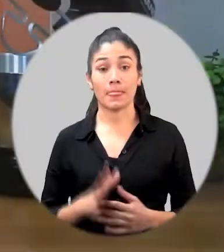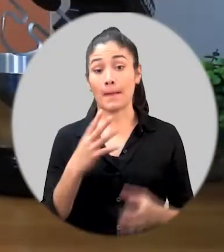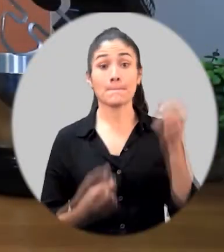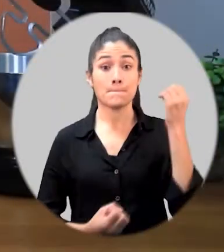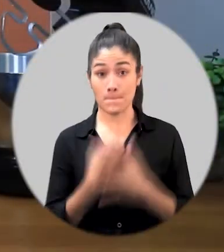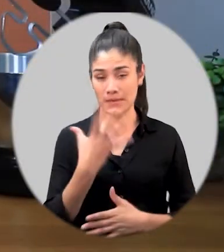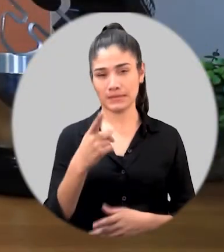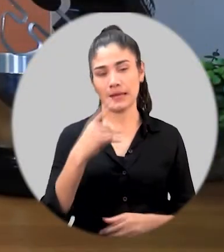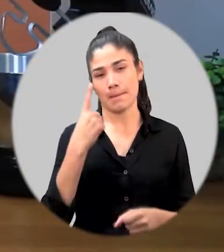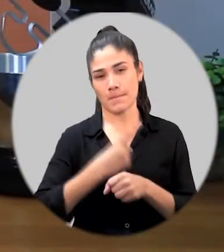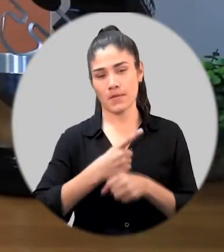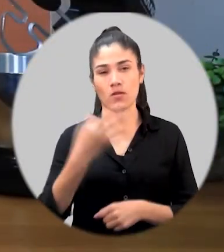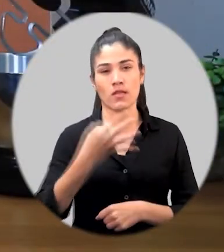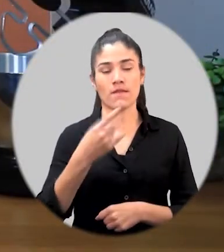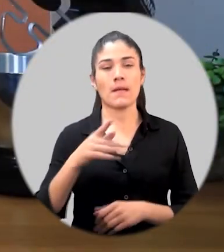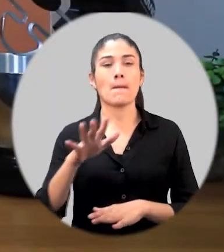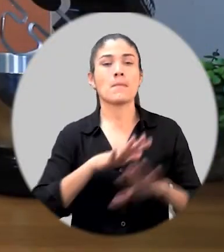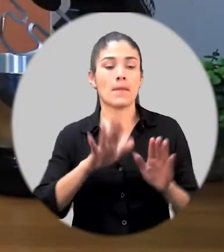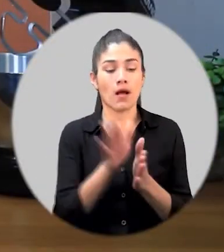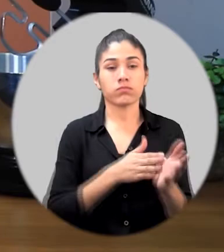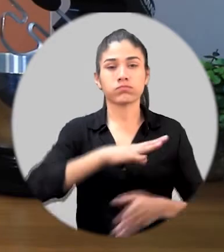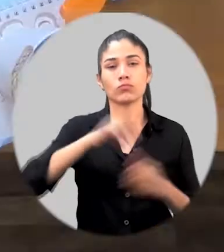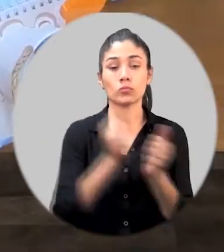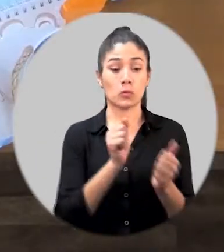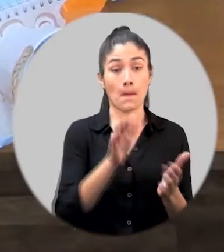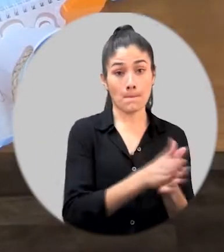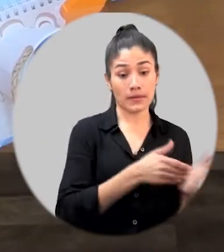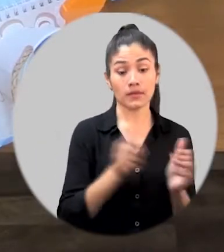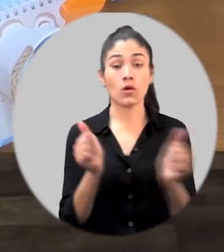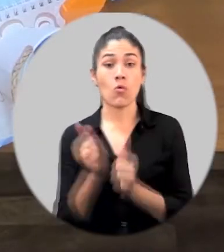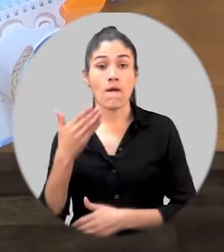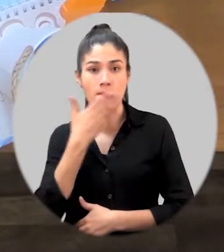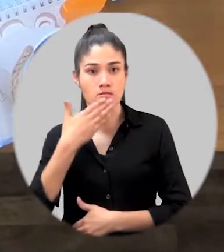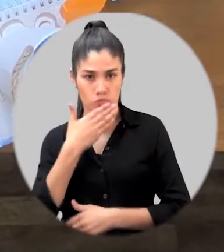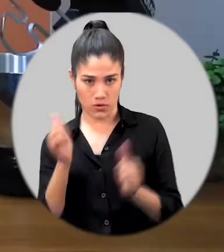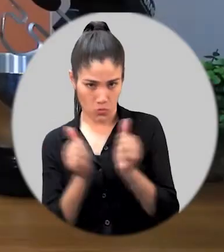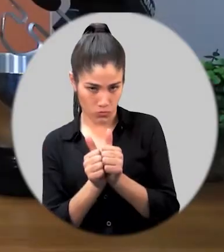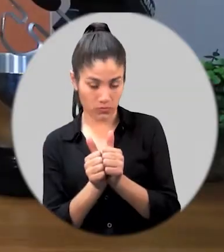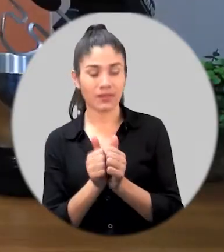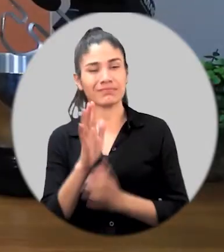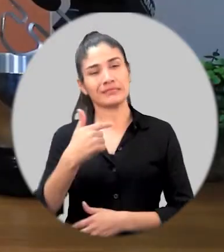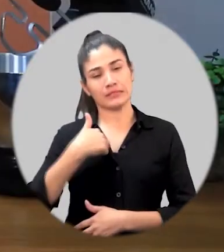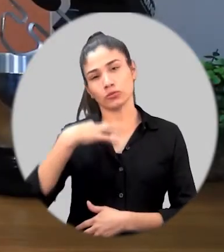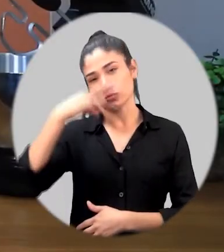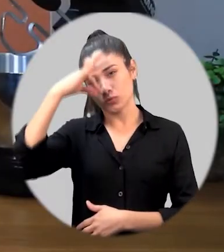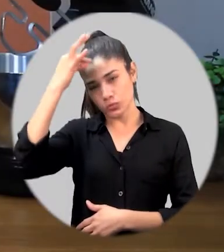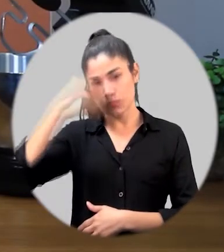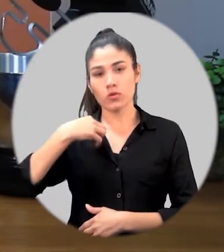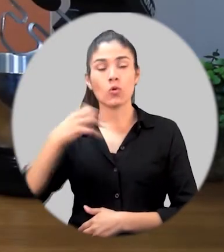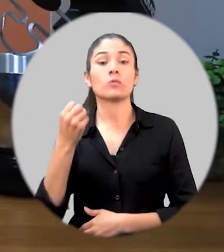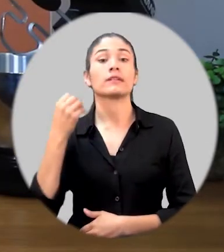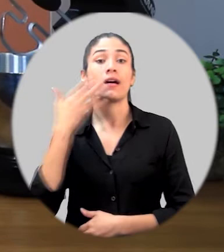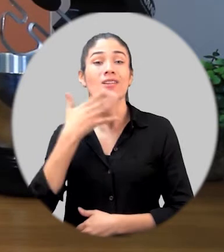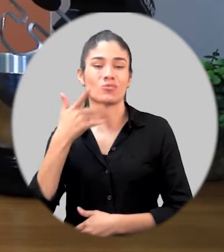Para comenzar, vamos a realizar un cremado con la manteca y el azúcar. Originalmente en mi receta